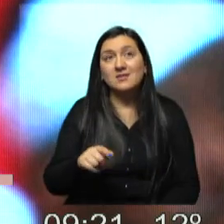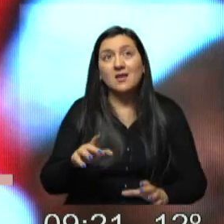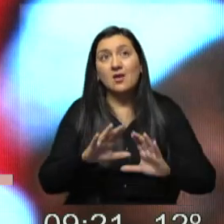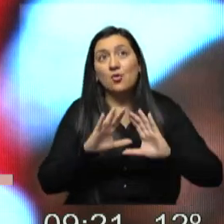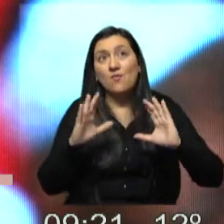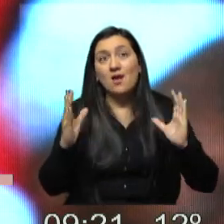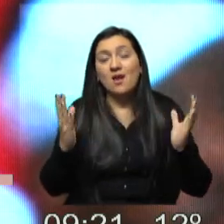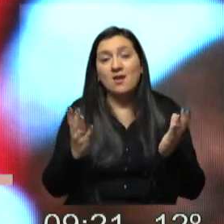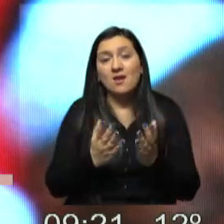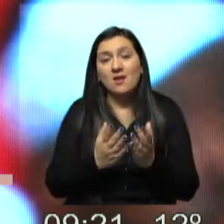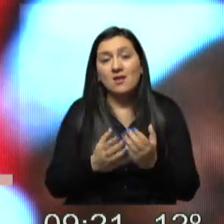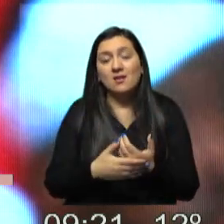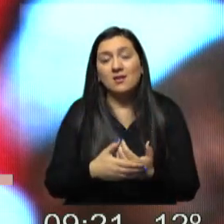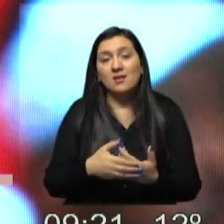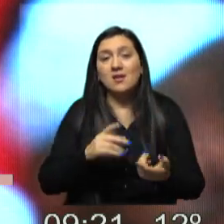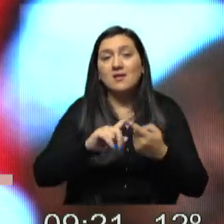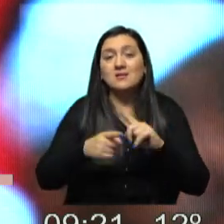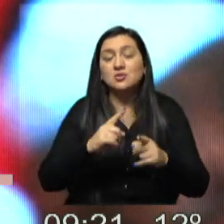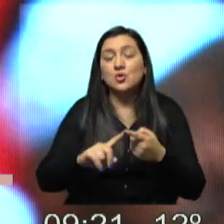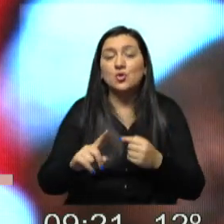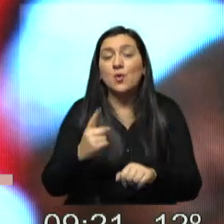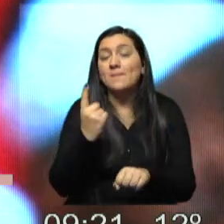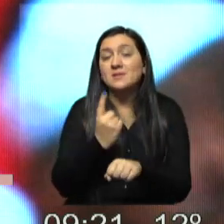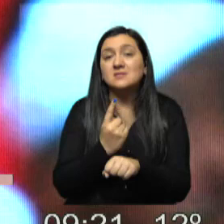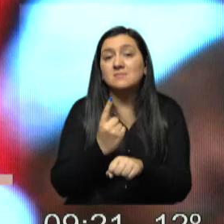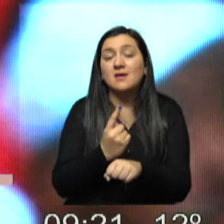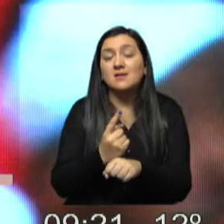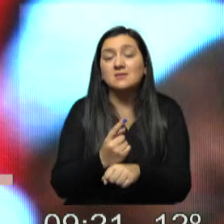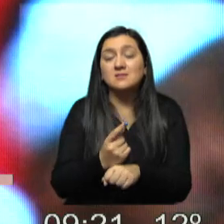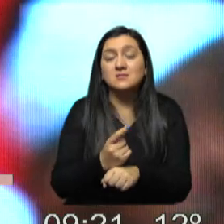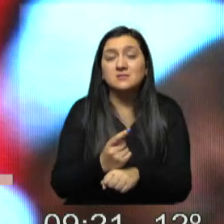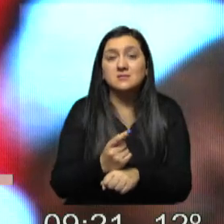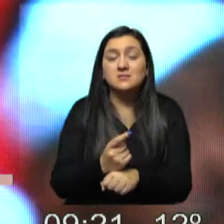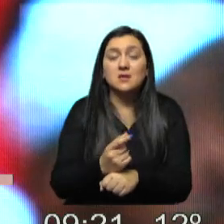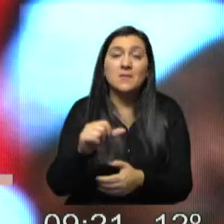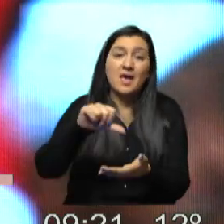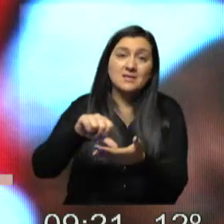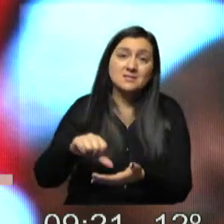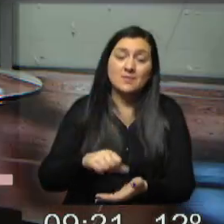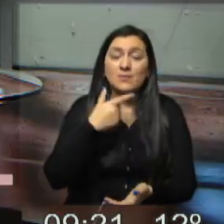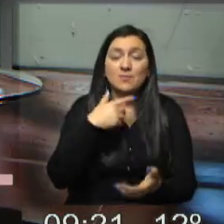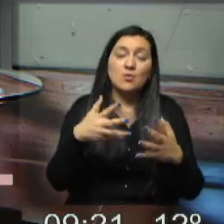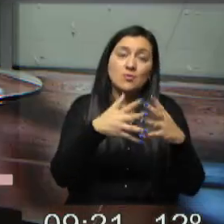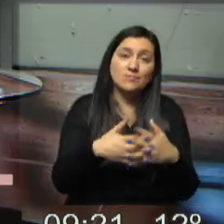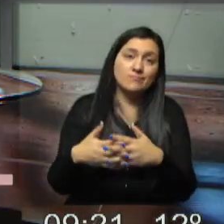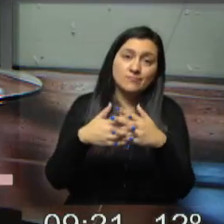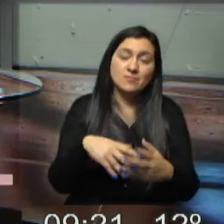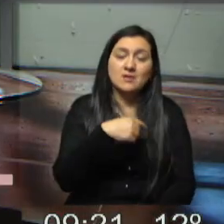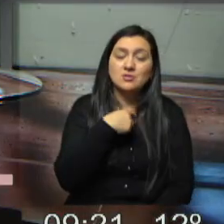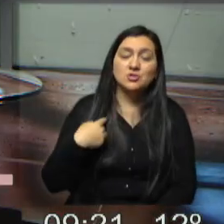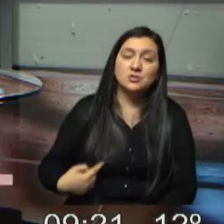decía, con la relación con los principales actores, Estados Unidos, China, la Unión